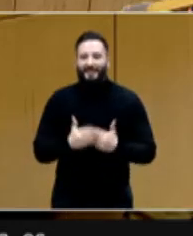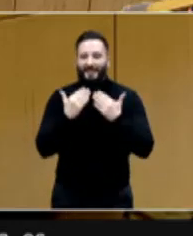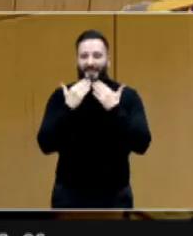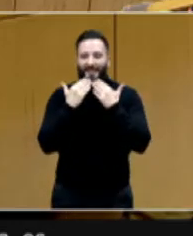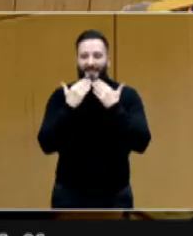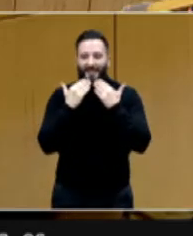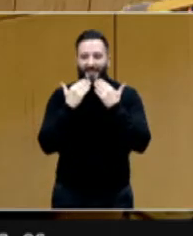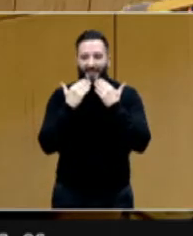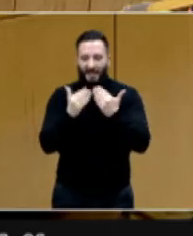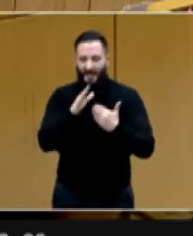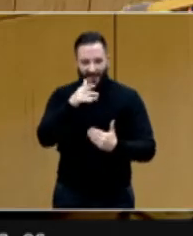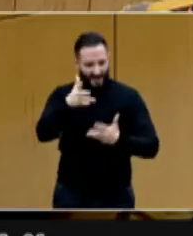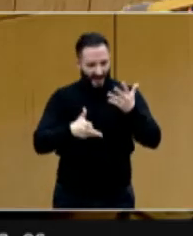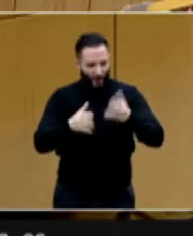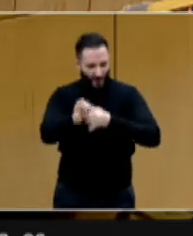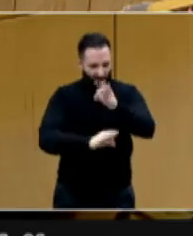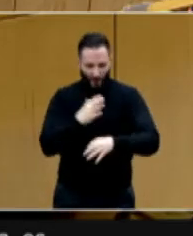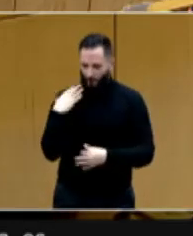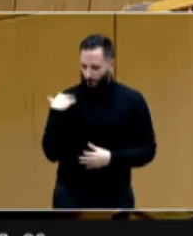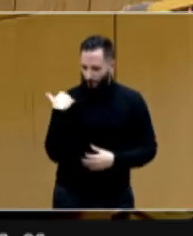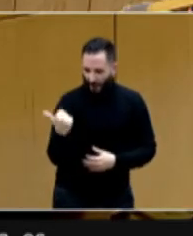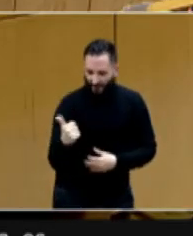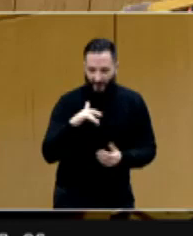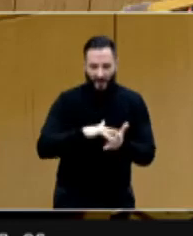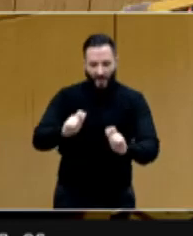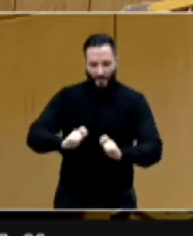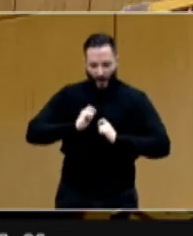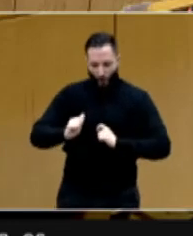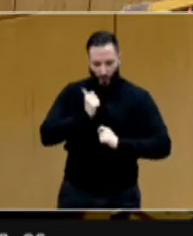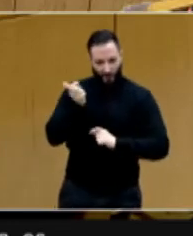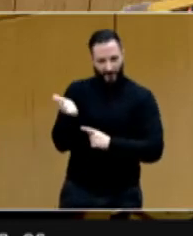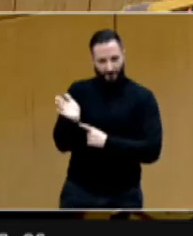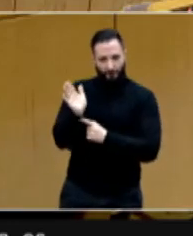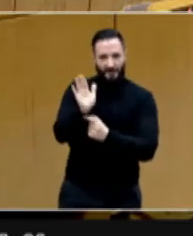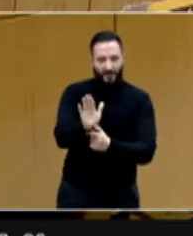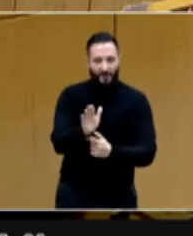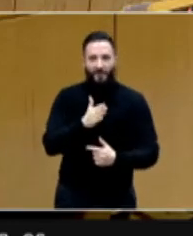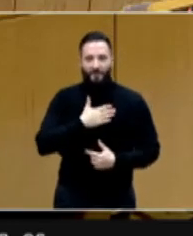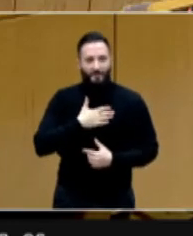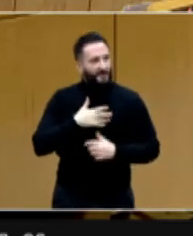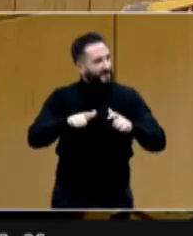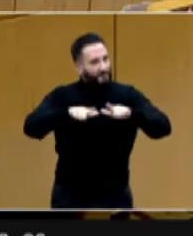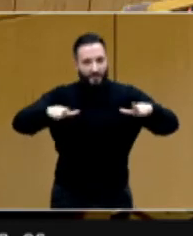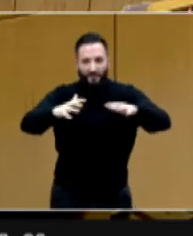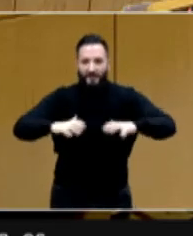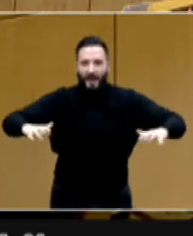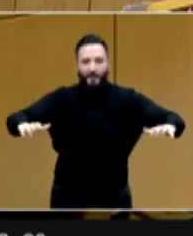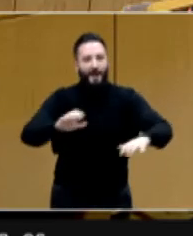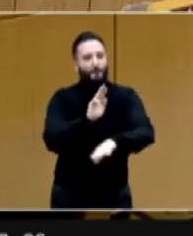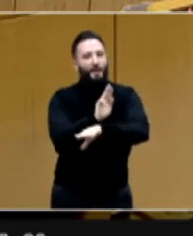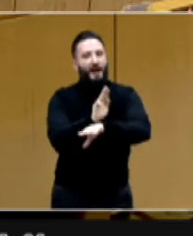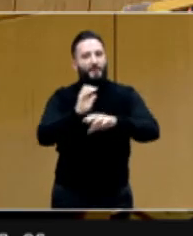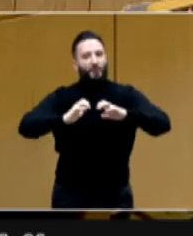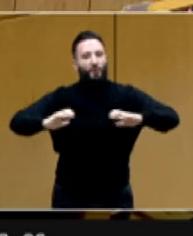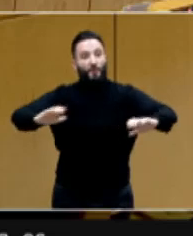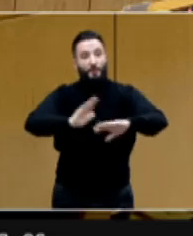por contar con nosotros Gracias por poder tener esta oportunidad de estar aquí en una de las cámaras que forman parte del parlamento para recordar